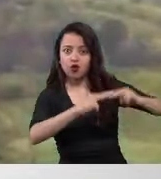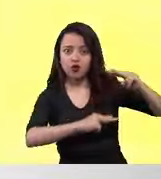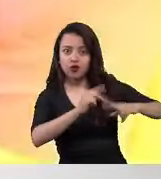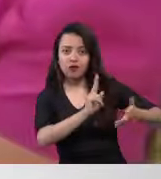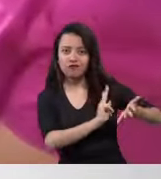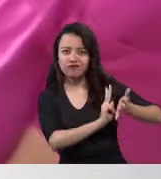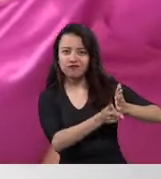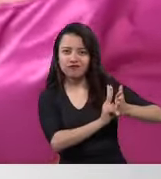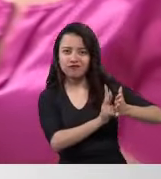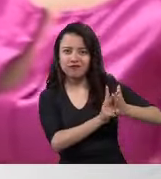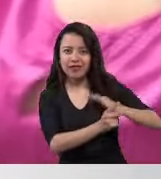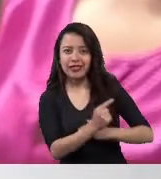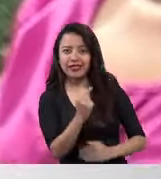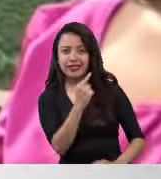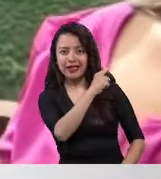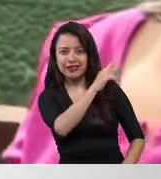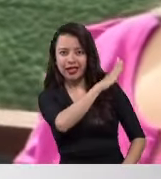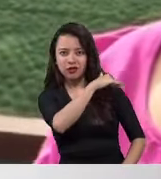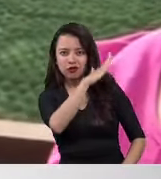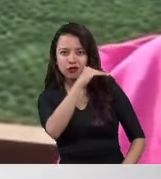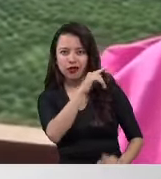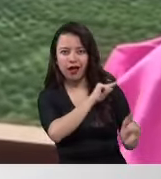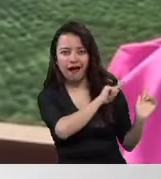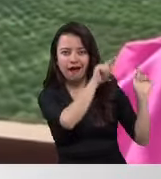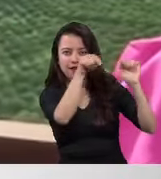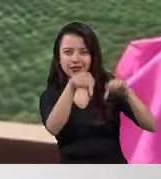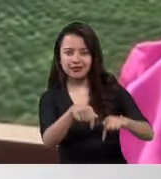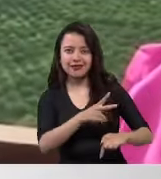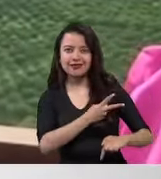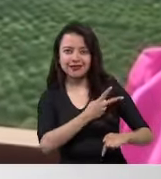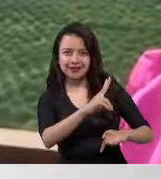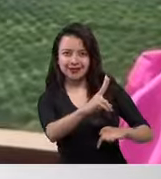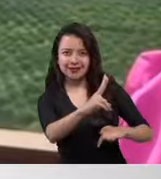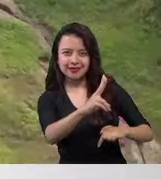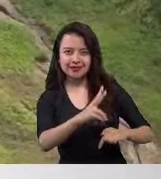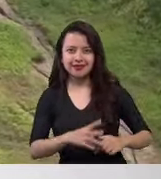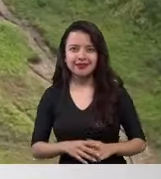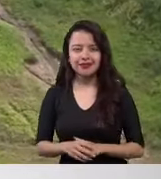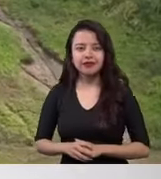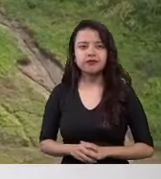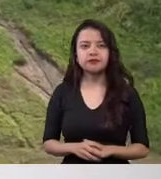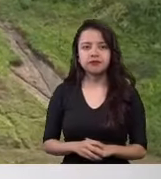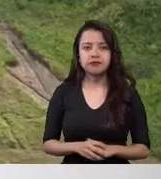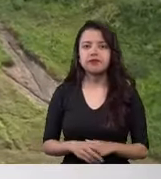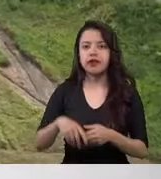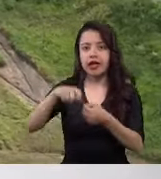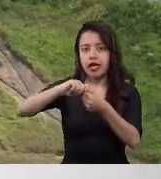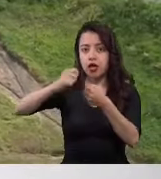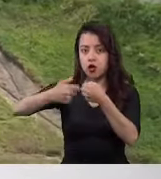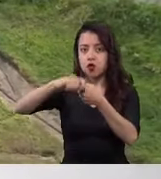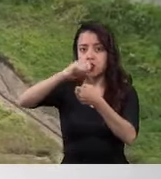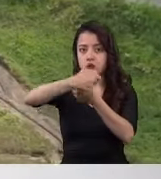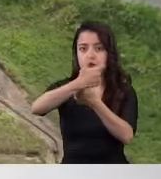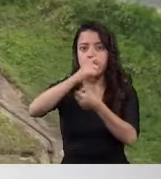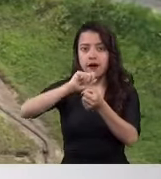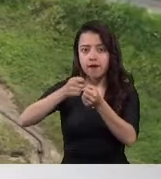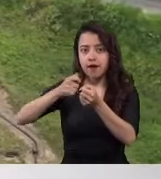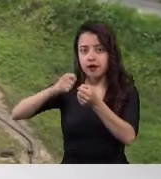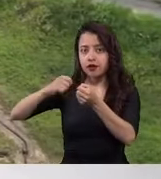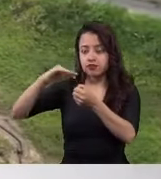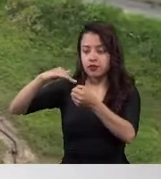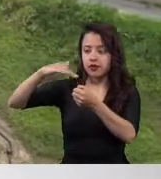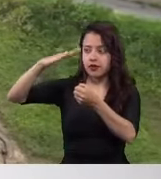valle. Aquí donde estamos ubicados, digamos que está el corredor que comunica el Urabá antioqueño con el